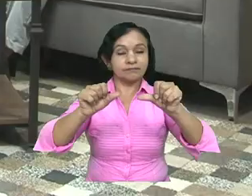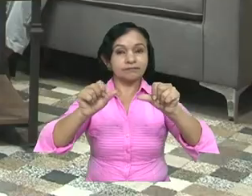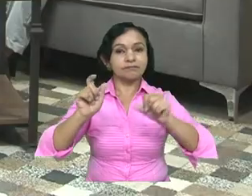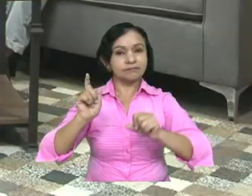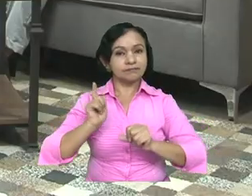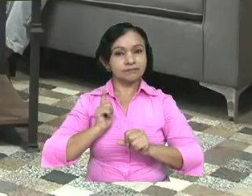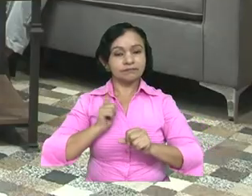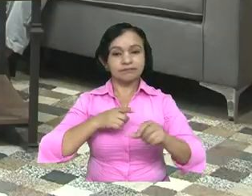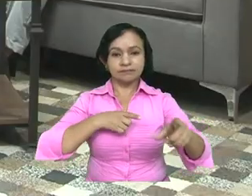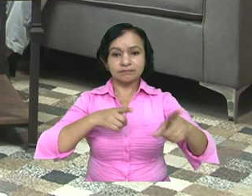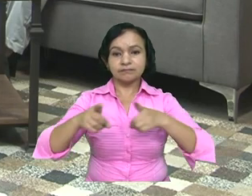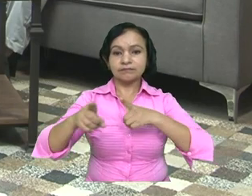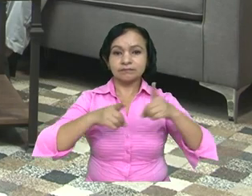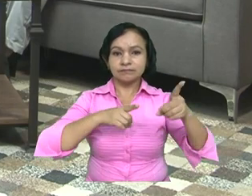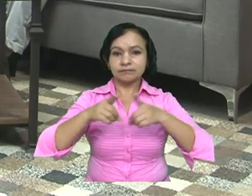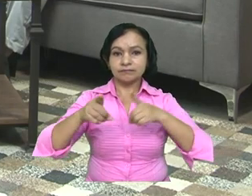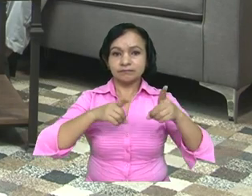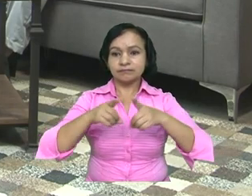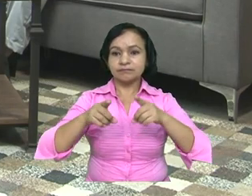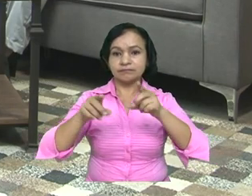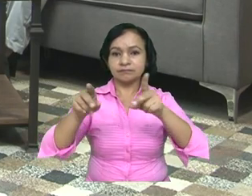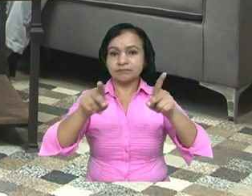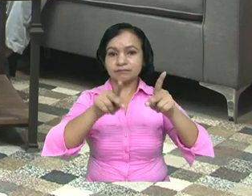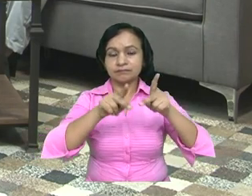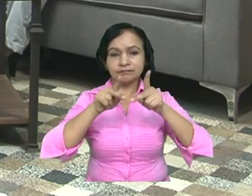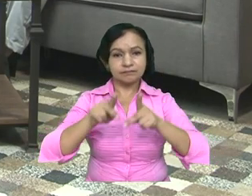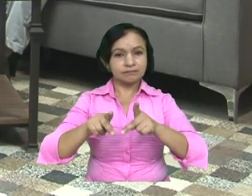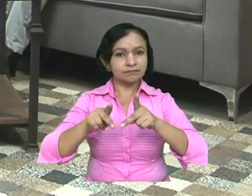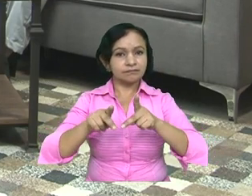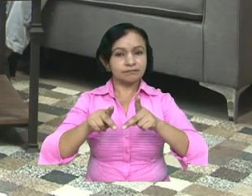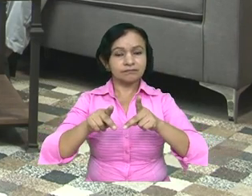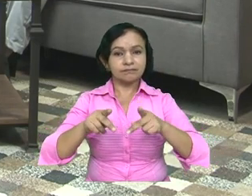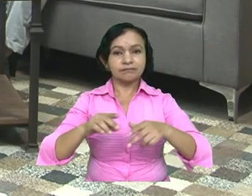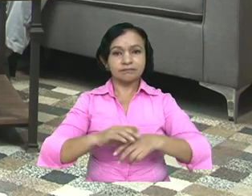tenemos delegaciones allá y las delegaciones son personas que